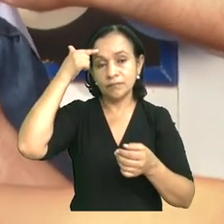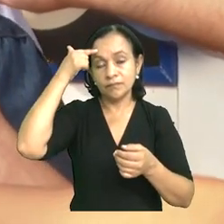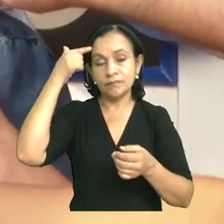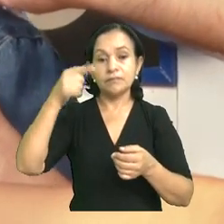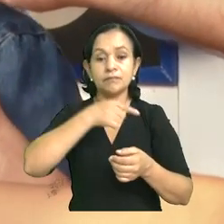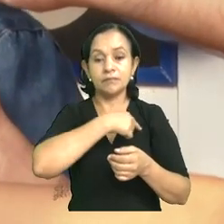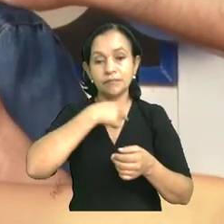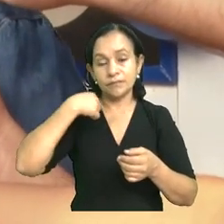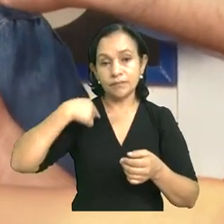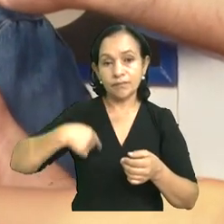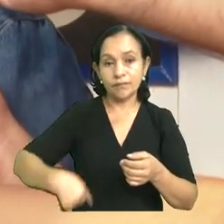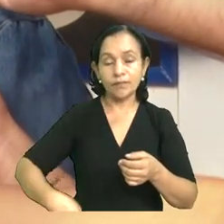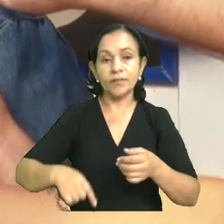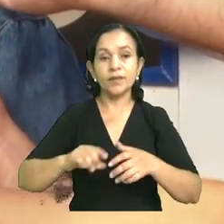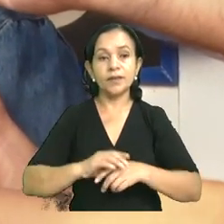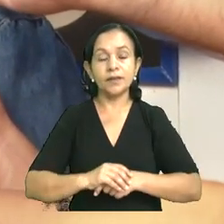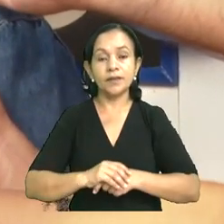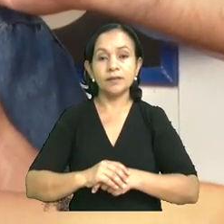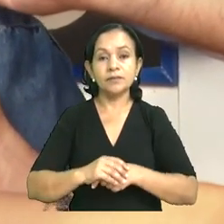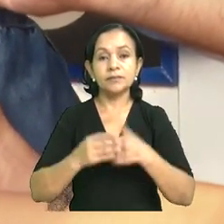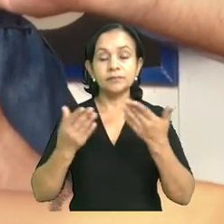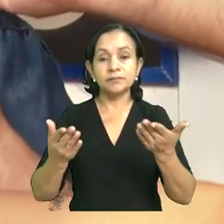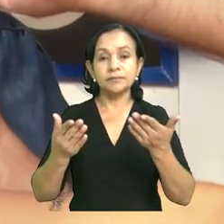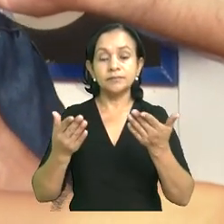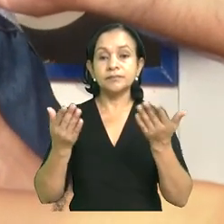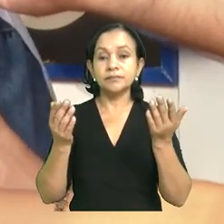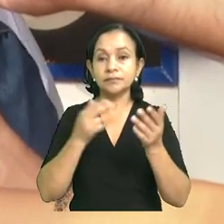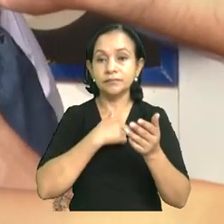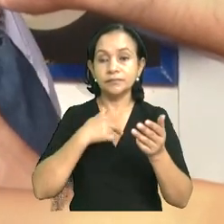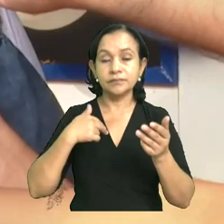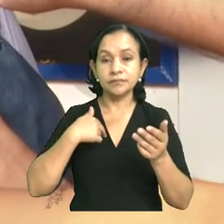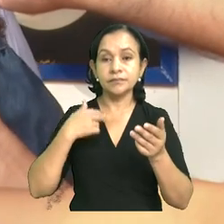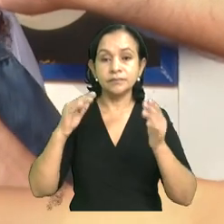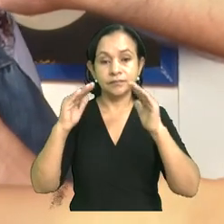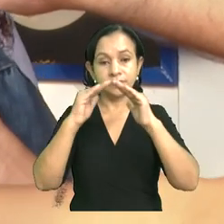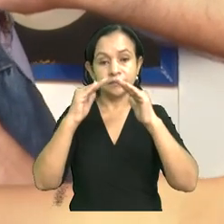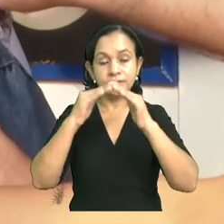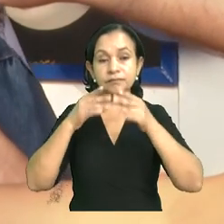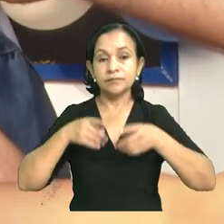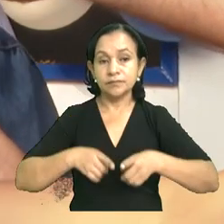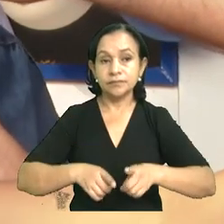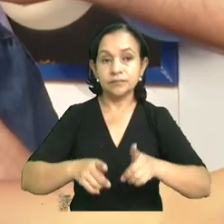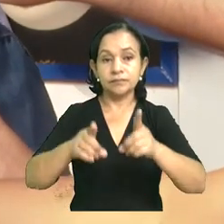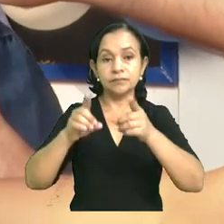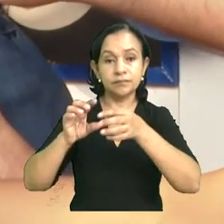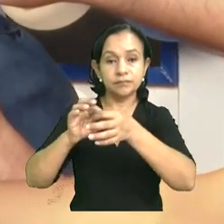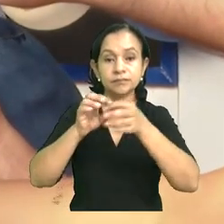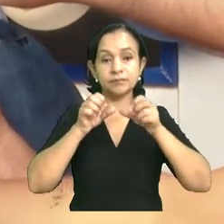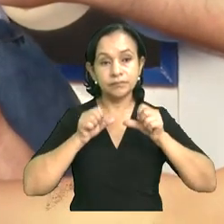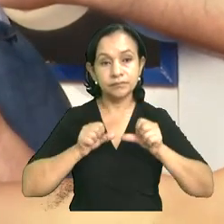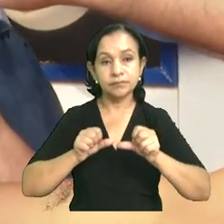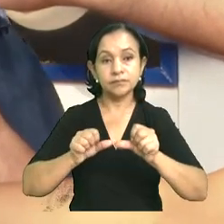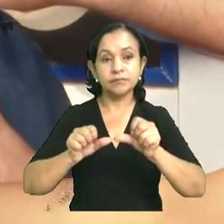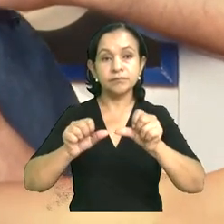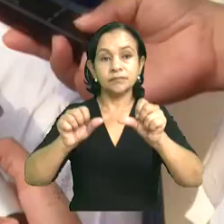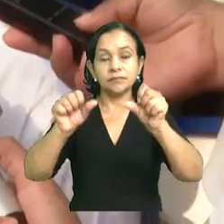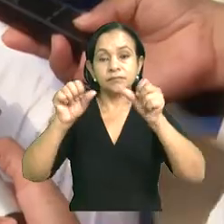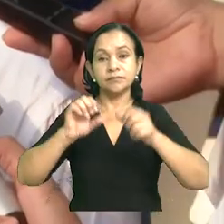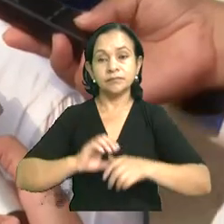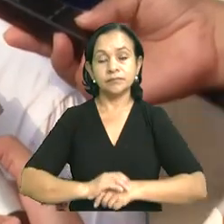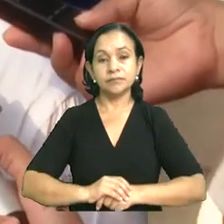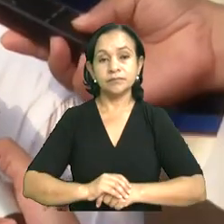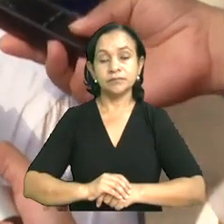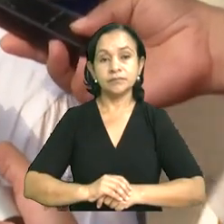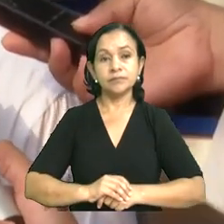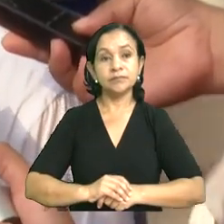República de China-Taiwán, que no solamente le entrega la vivienda, ha sido un acompañamiento permanente en diferentes proyectos. Hoy